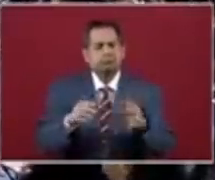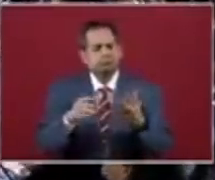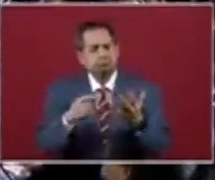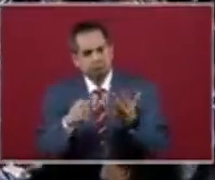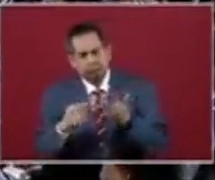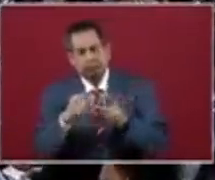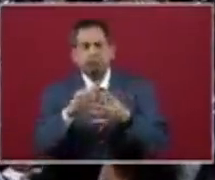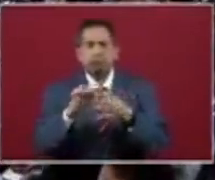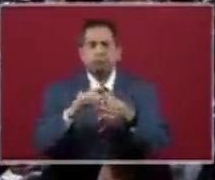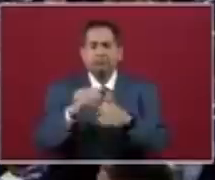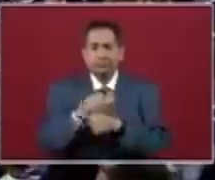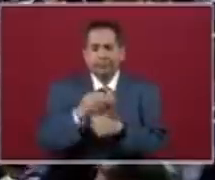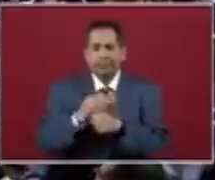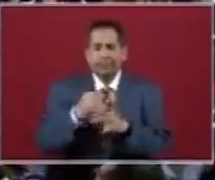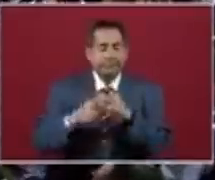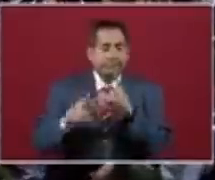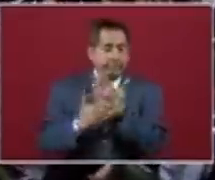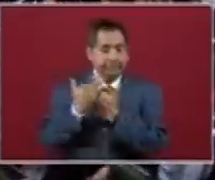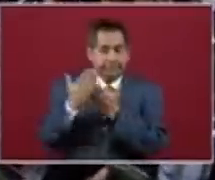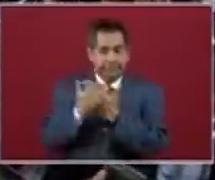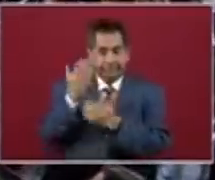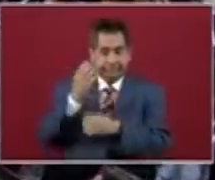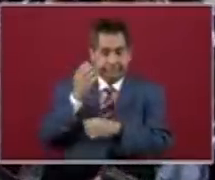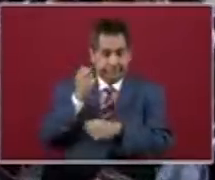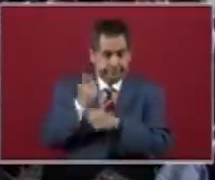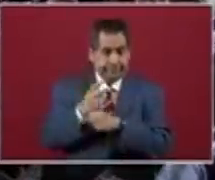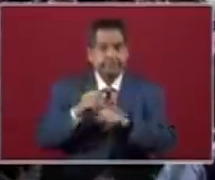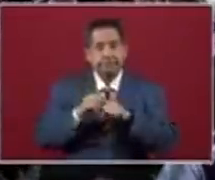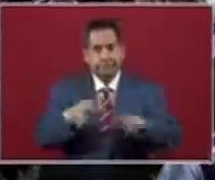aquí en la mañana, pero